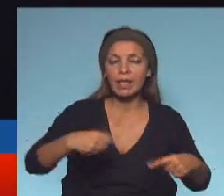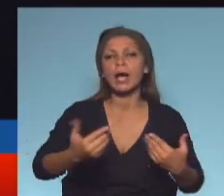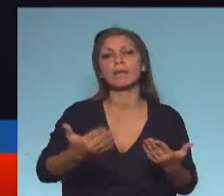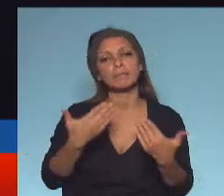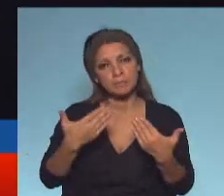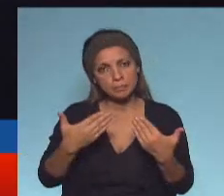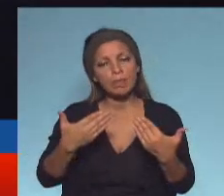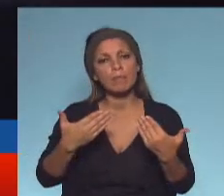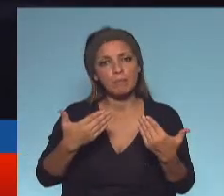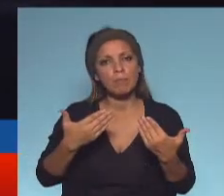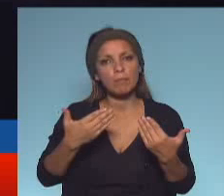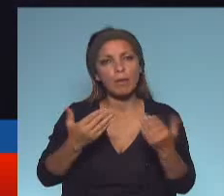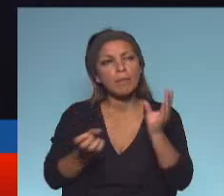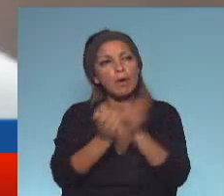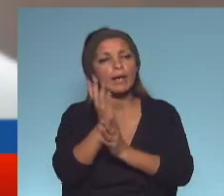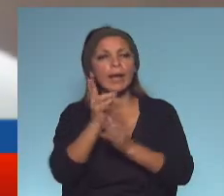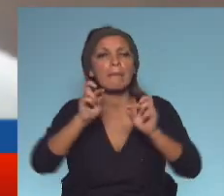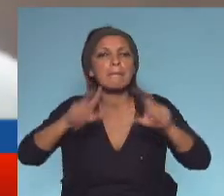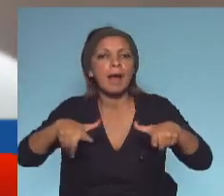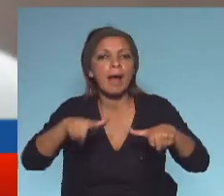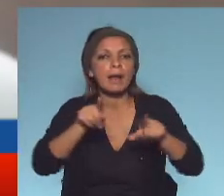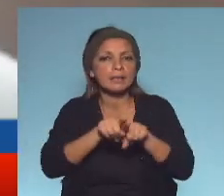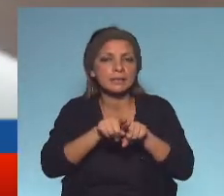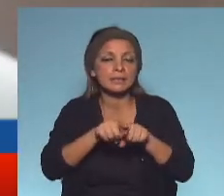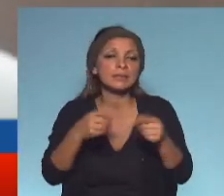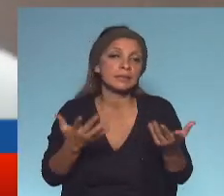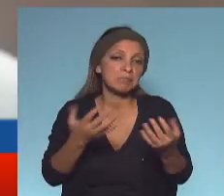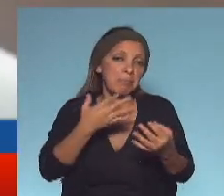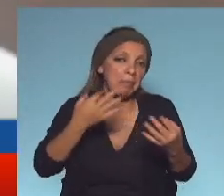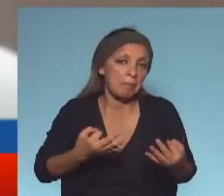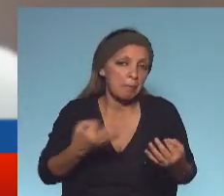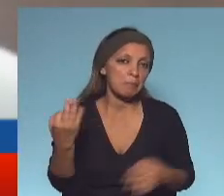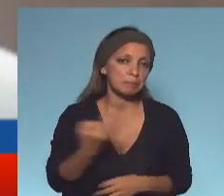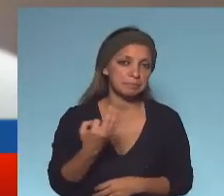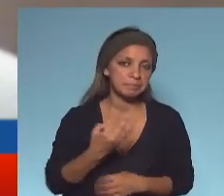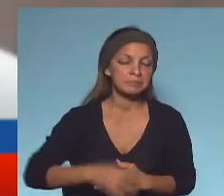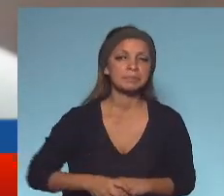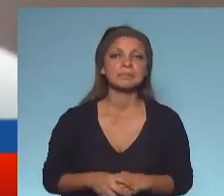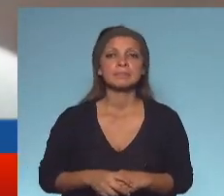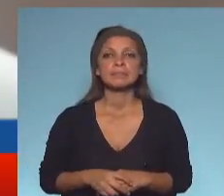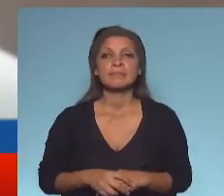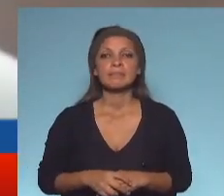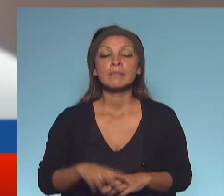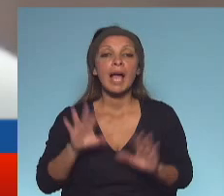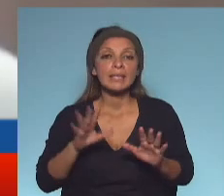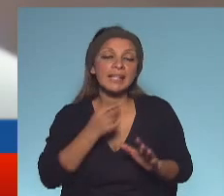poder hacer cosas como estas, y bienvenida sea. Creemos de esta forma